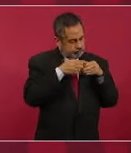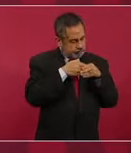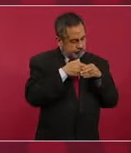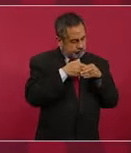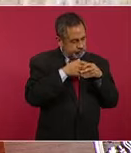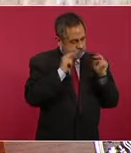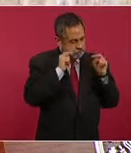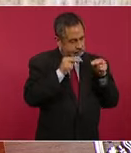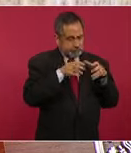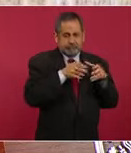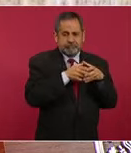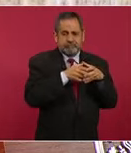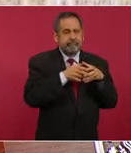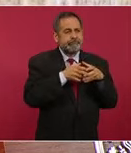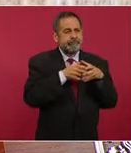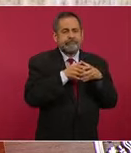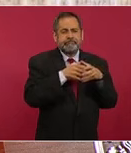o